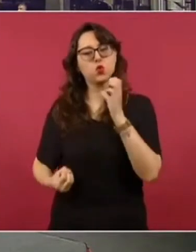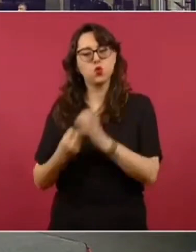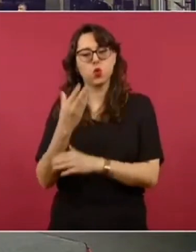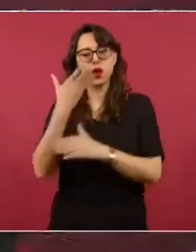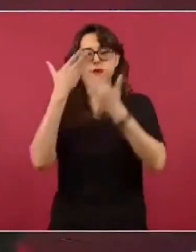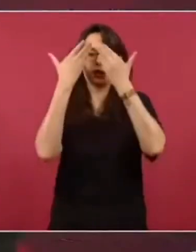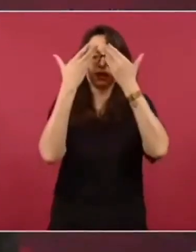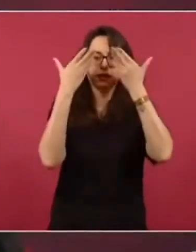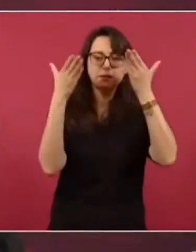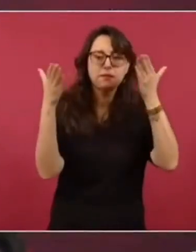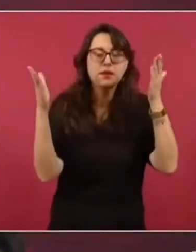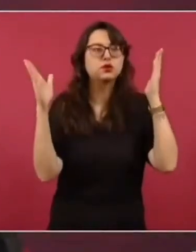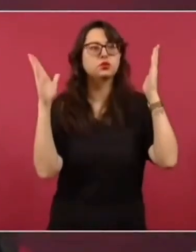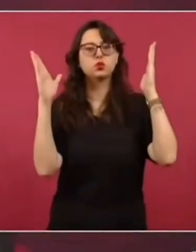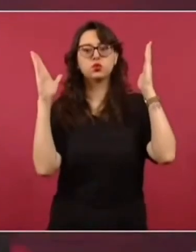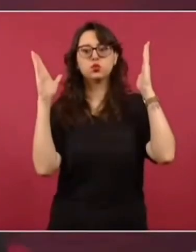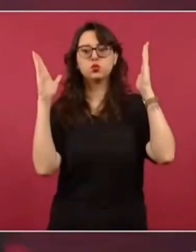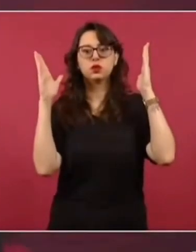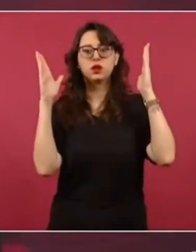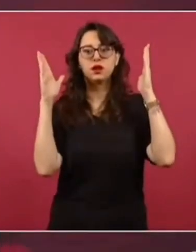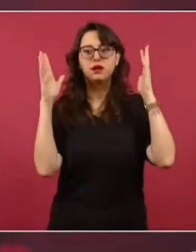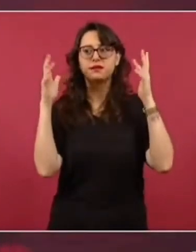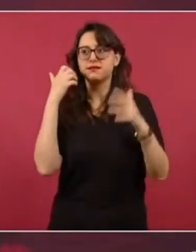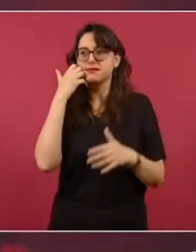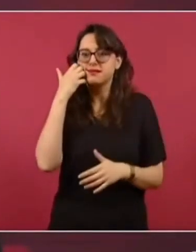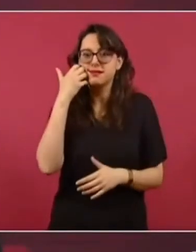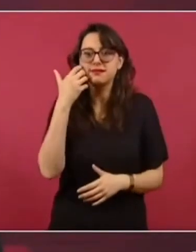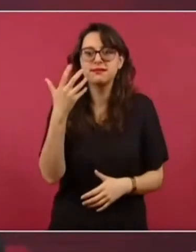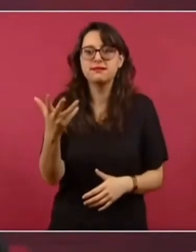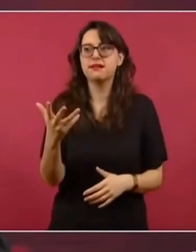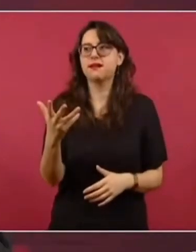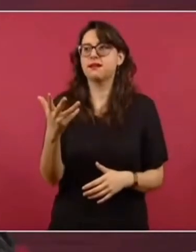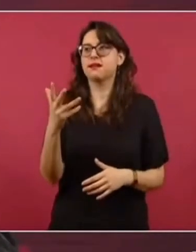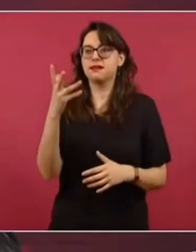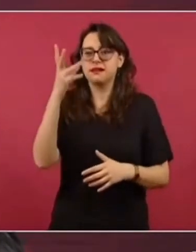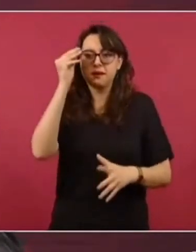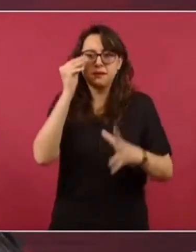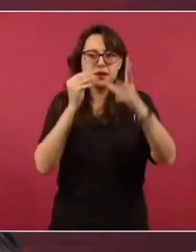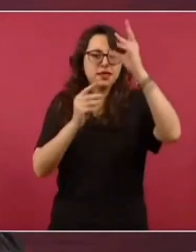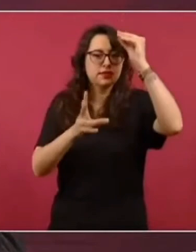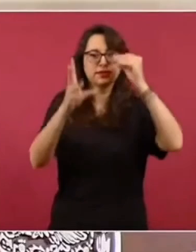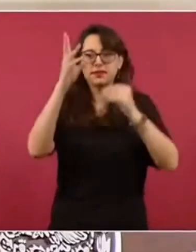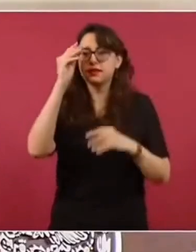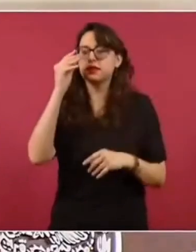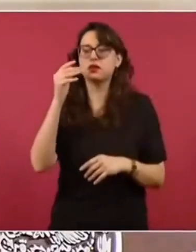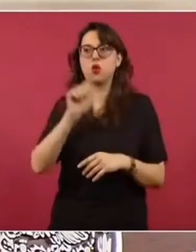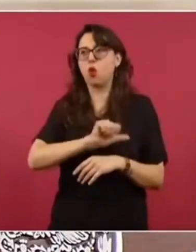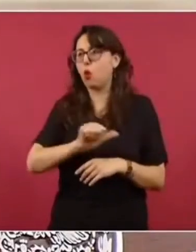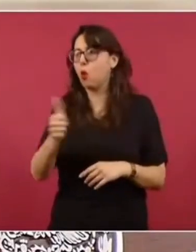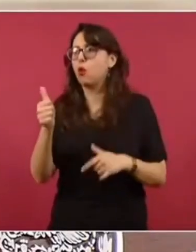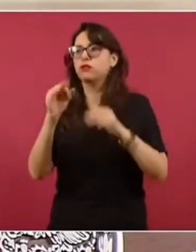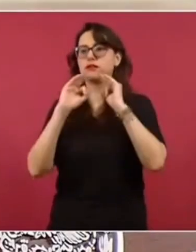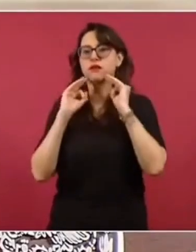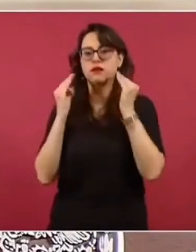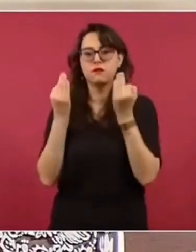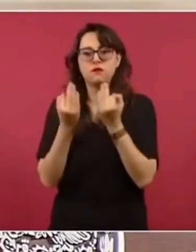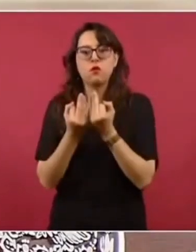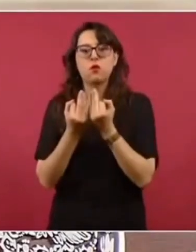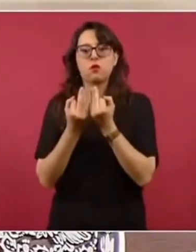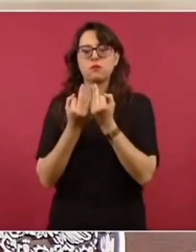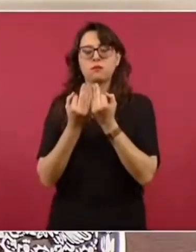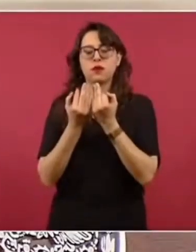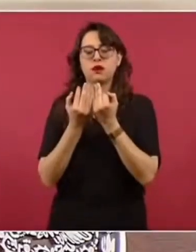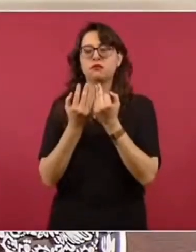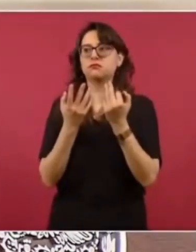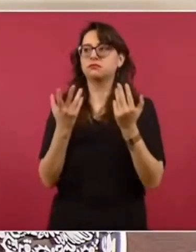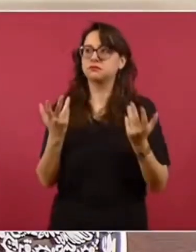con una mente abierta, como un libro o una página